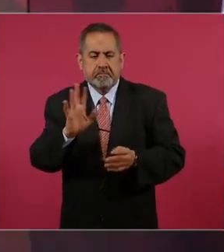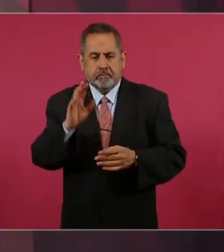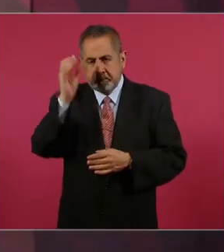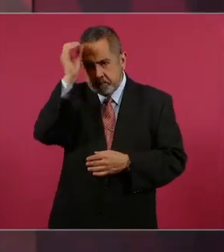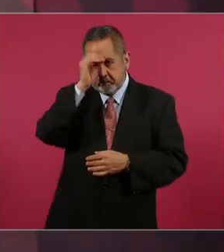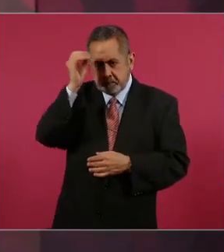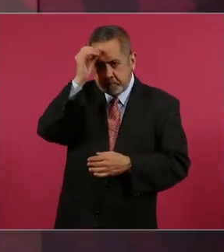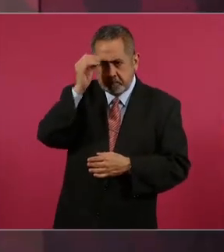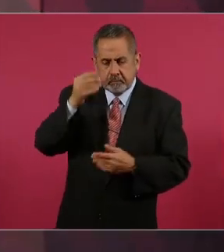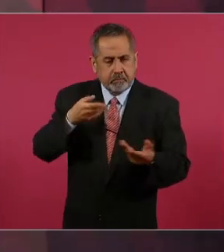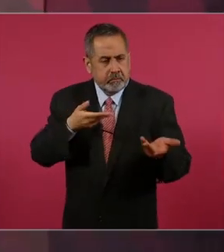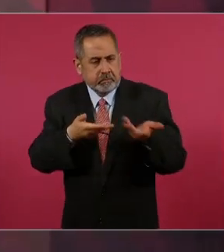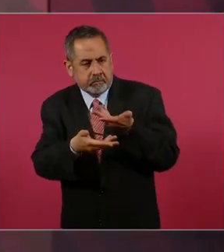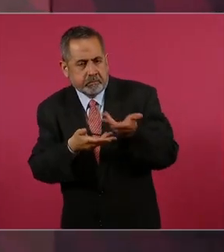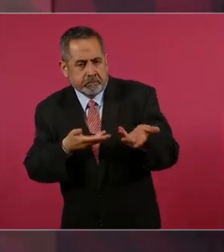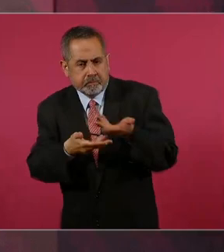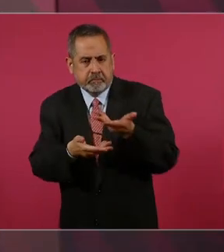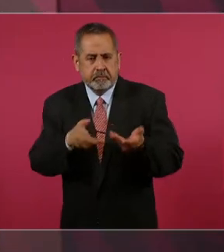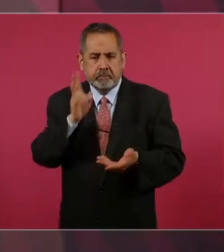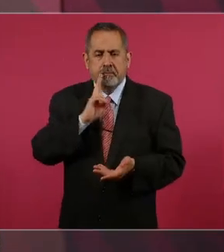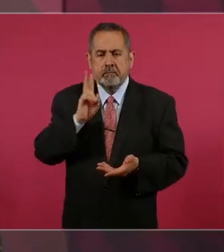opiniones quieren